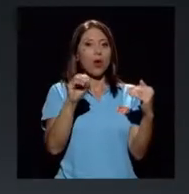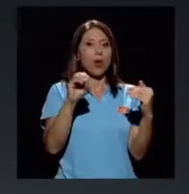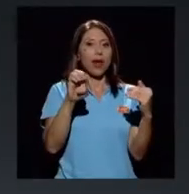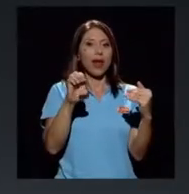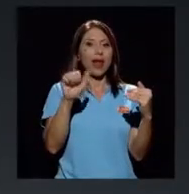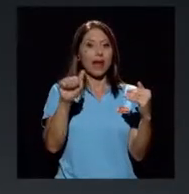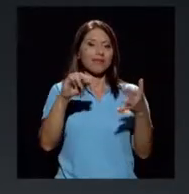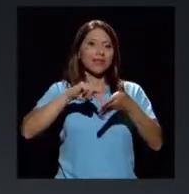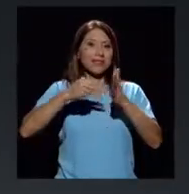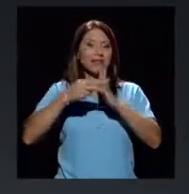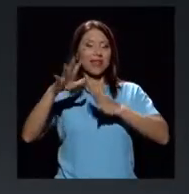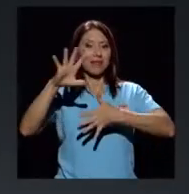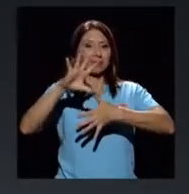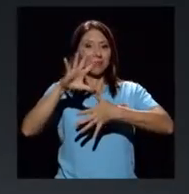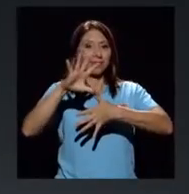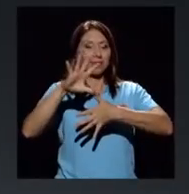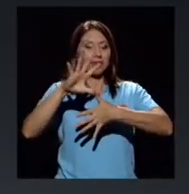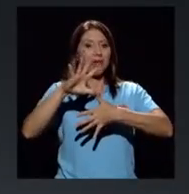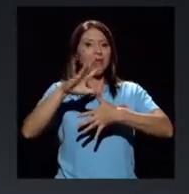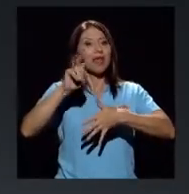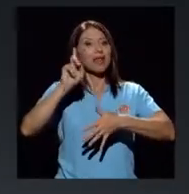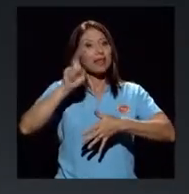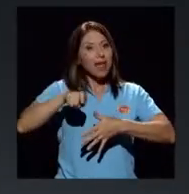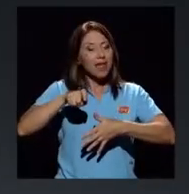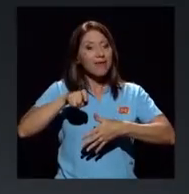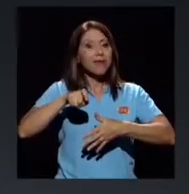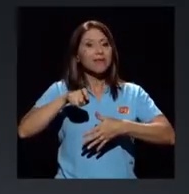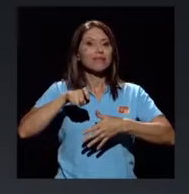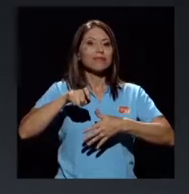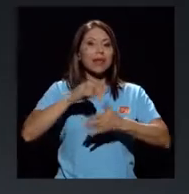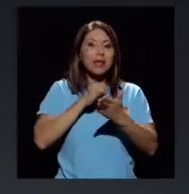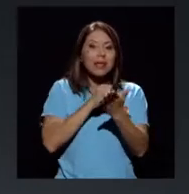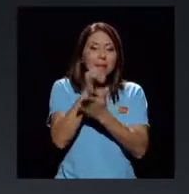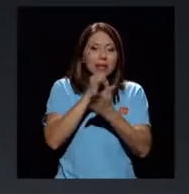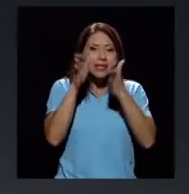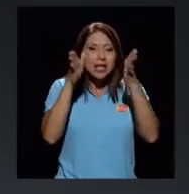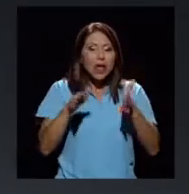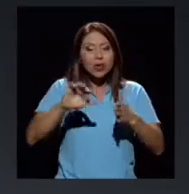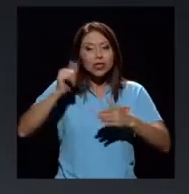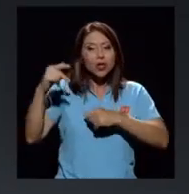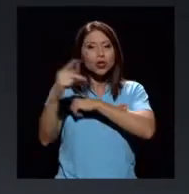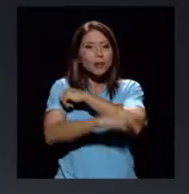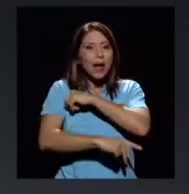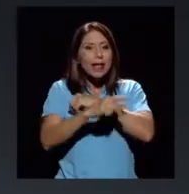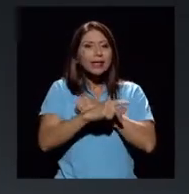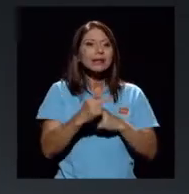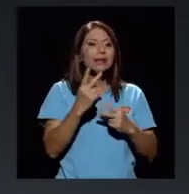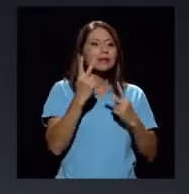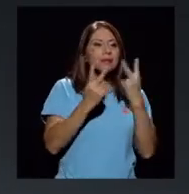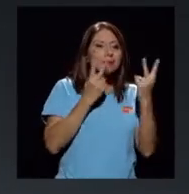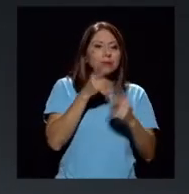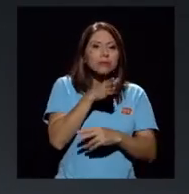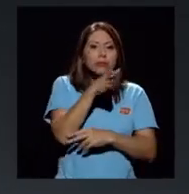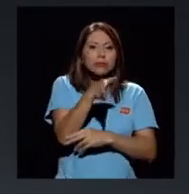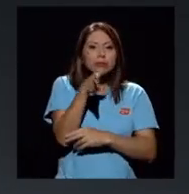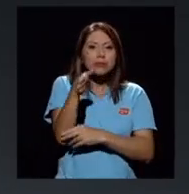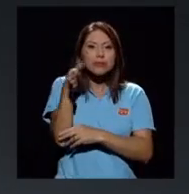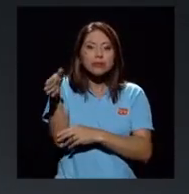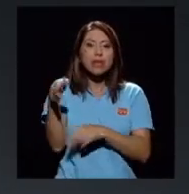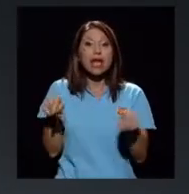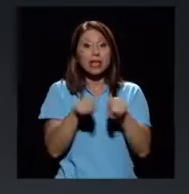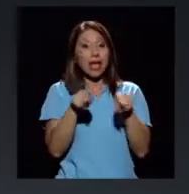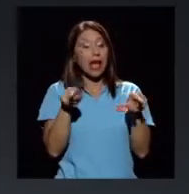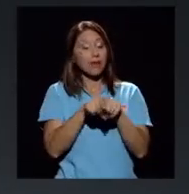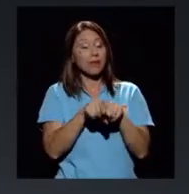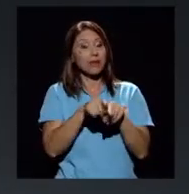ende debe haber visita de investigadores de otros países, y también tienen un programa, recuerde que una